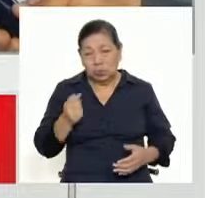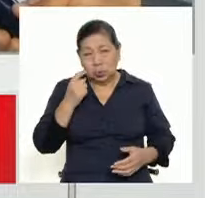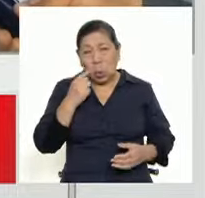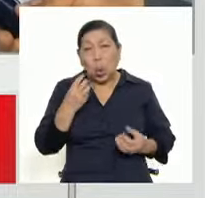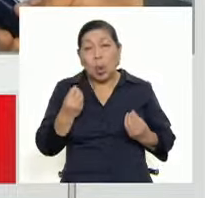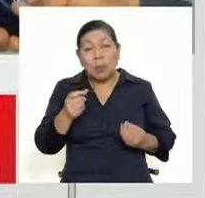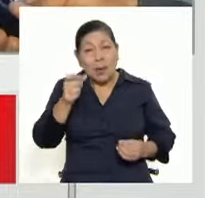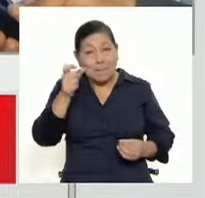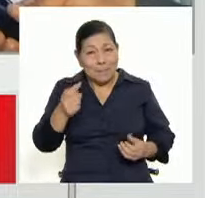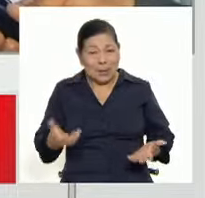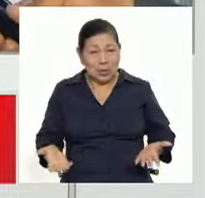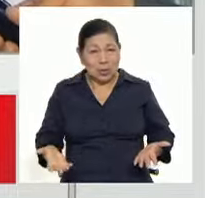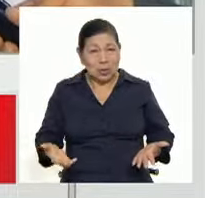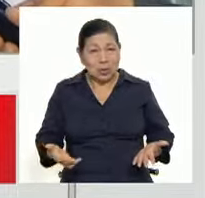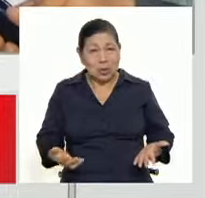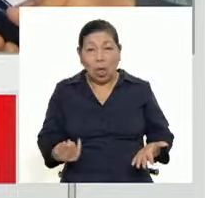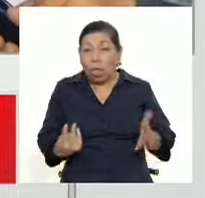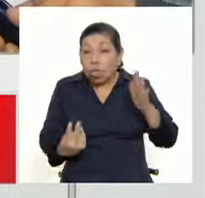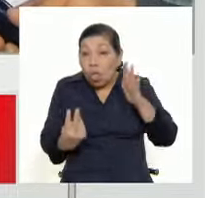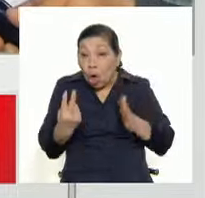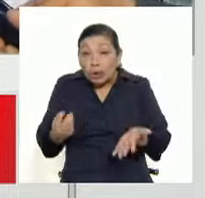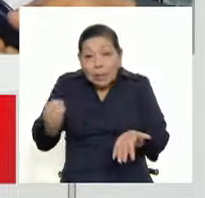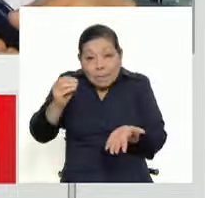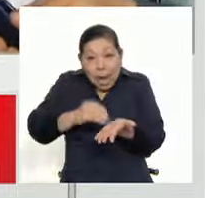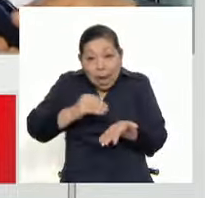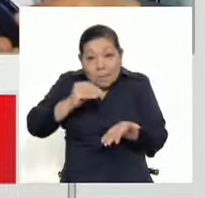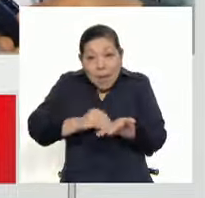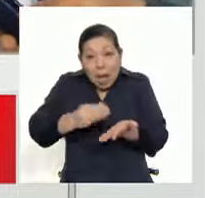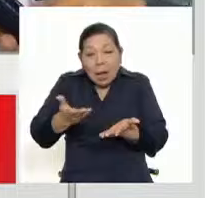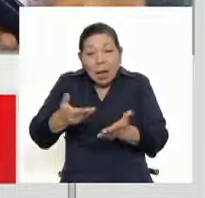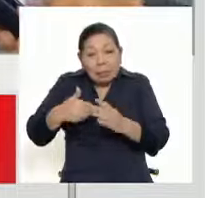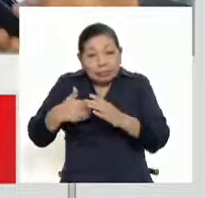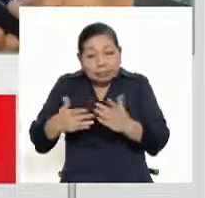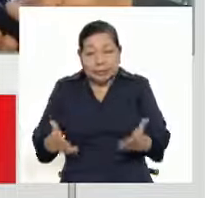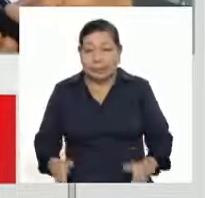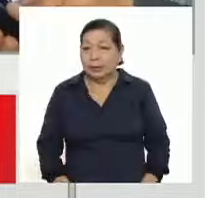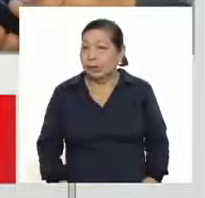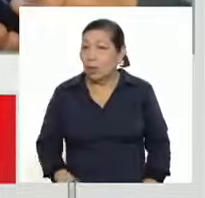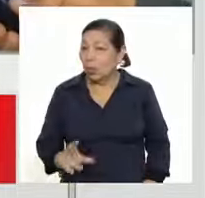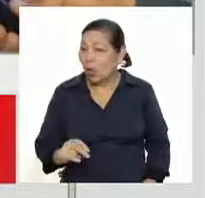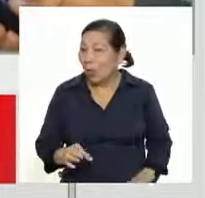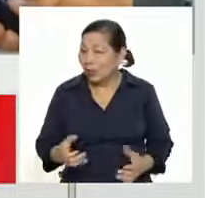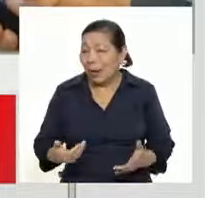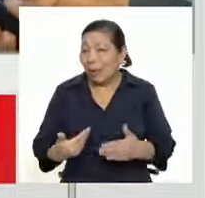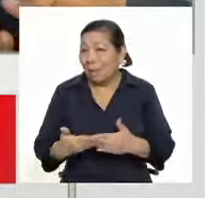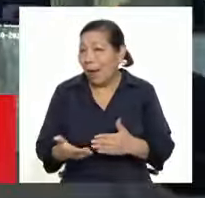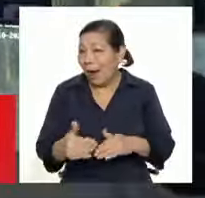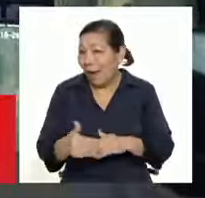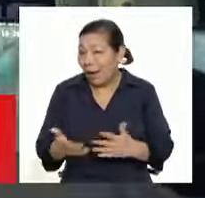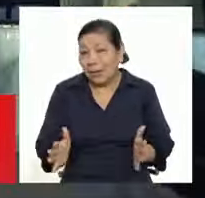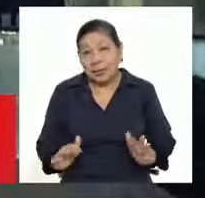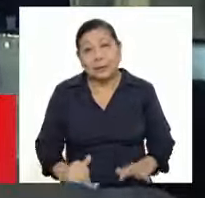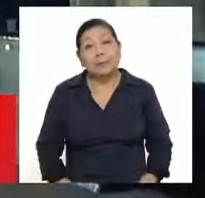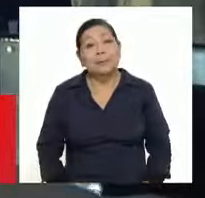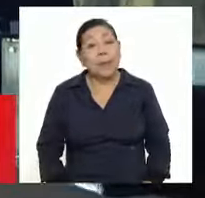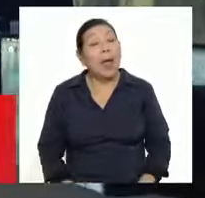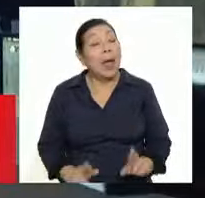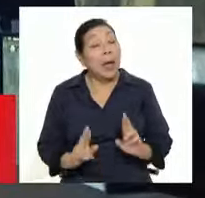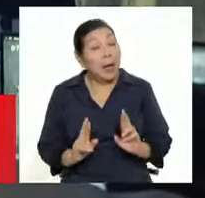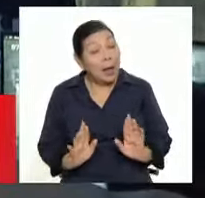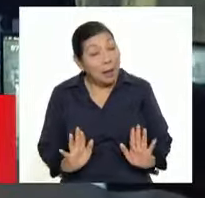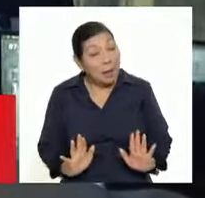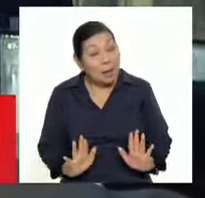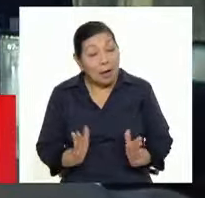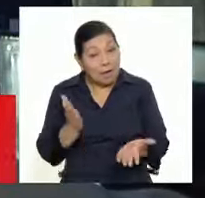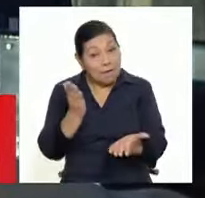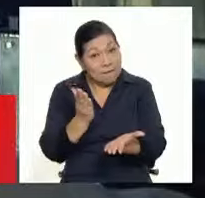¿no? Como una persona que es 12 veces que está puesta a disposición de las autoridades competentes, nuevamente está en la calle. Esperemos que ahora no. Américo. Esperemos que se actúe